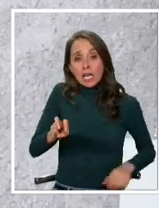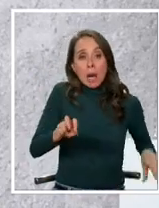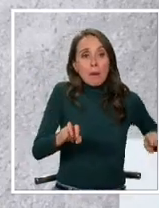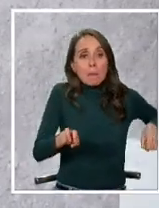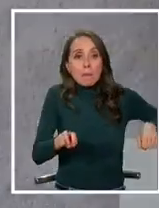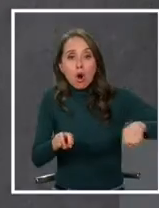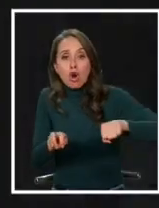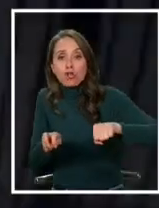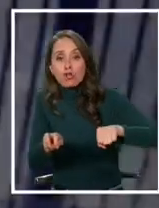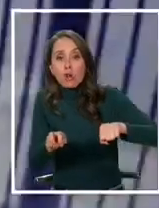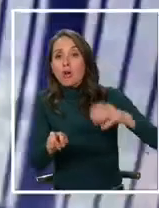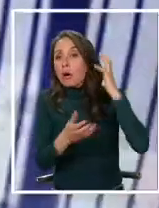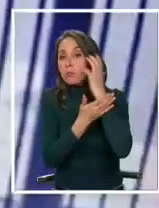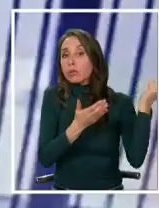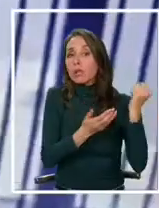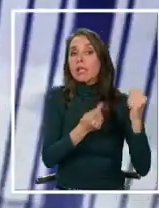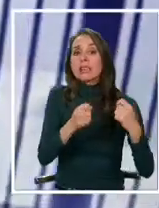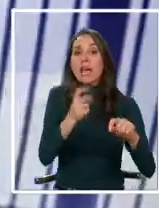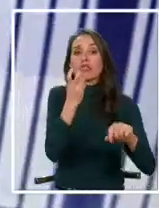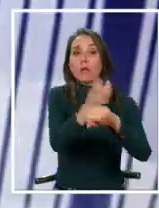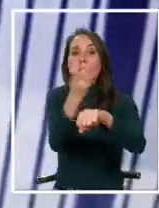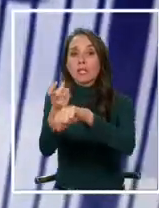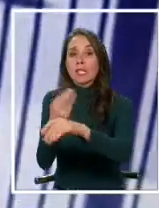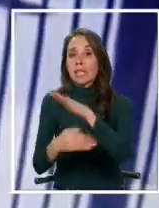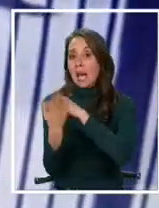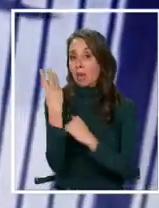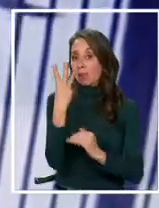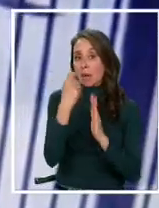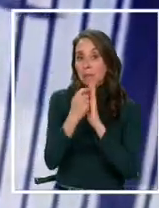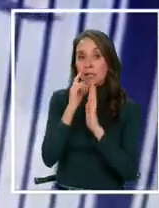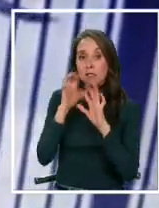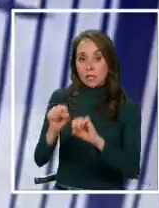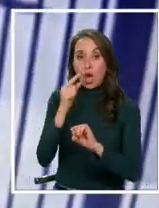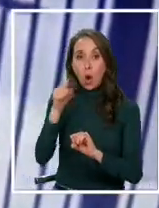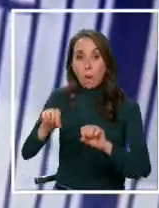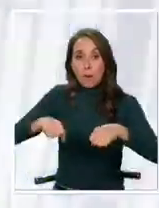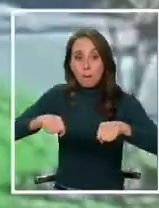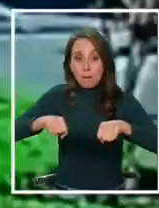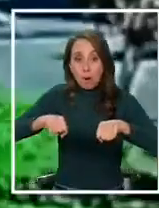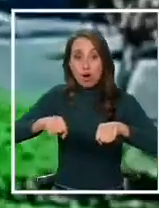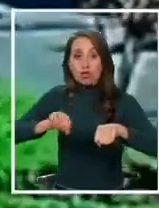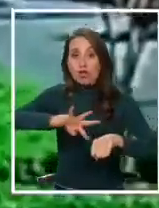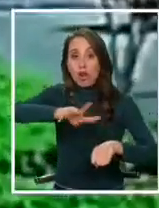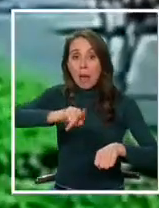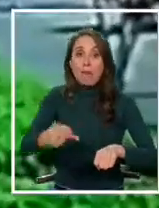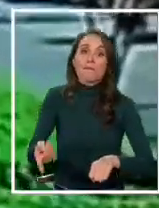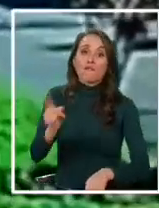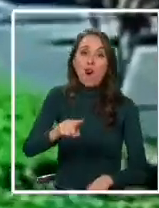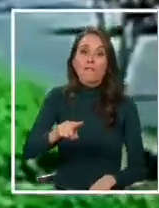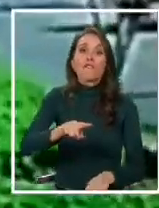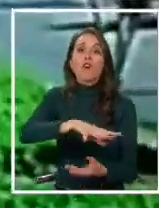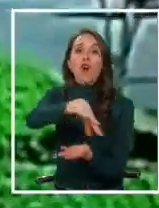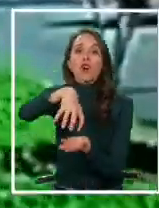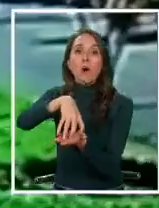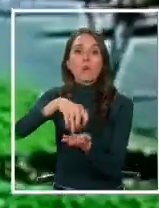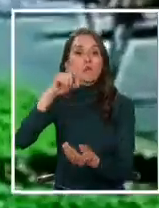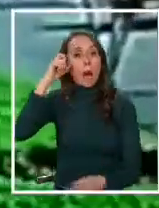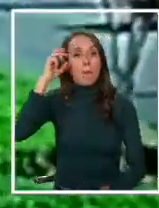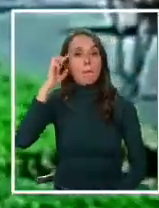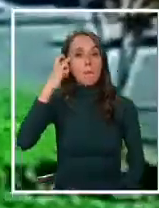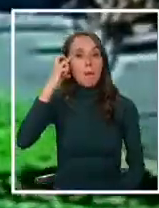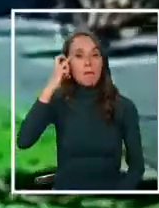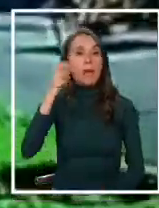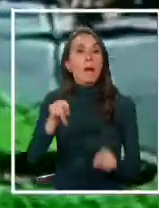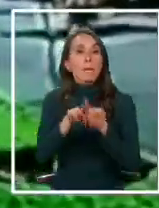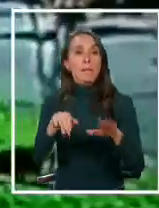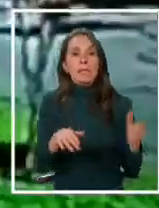hacer varios otros robos más a tres meses del primer caso conocido el motochorro volvió a Providencia con la misma modalidad pero